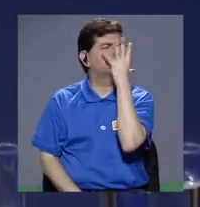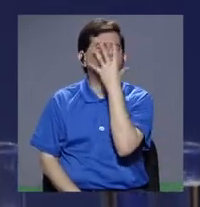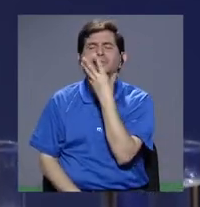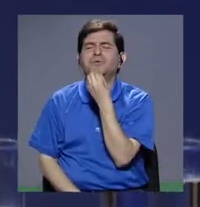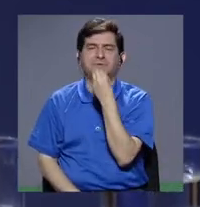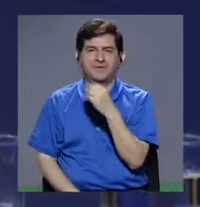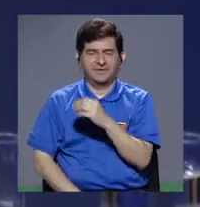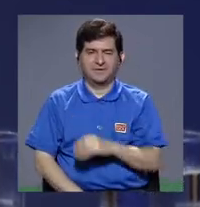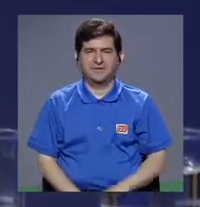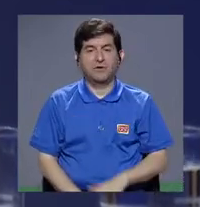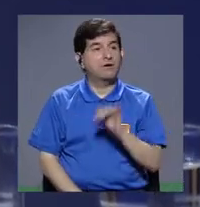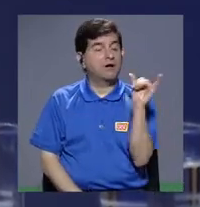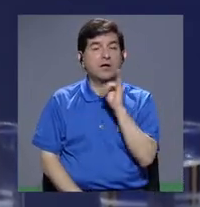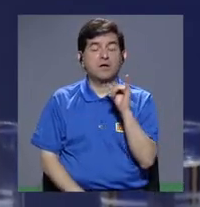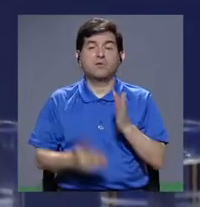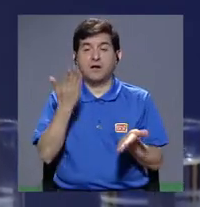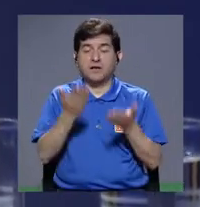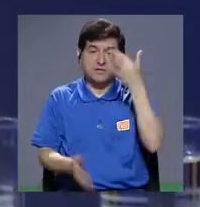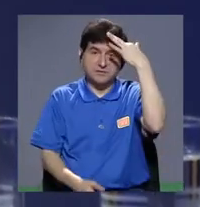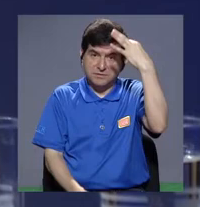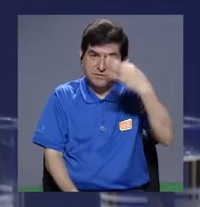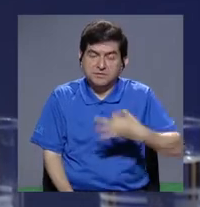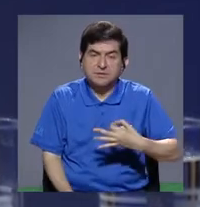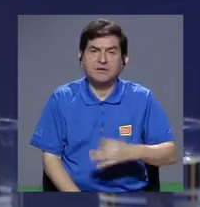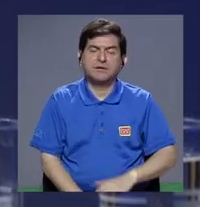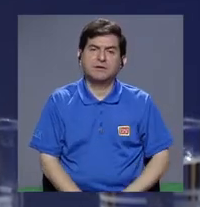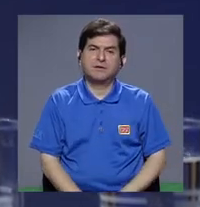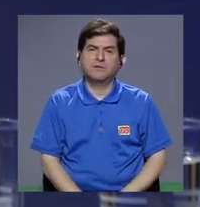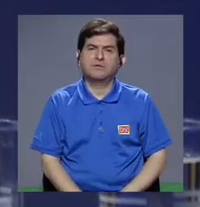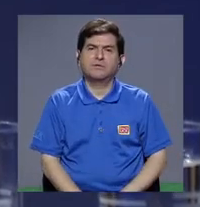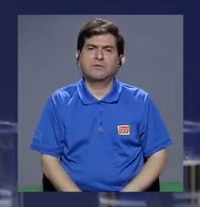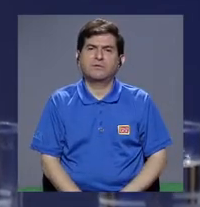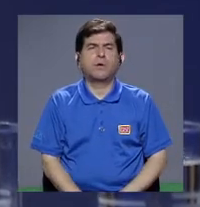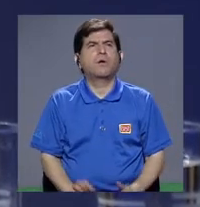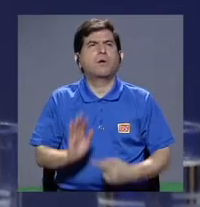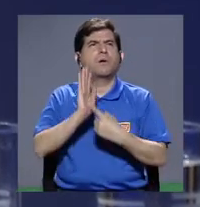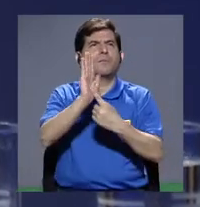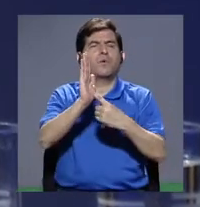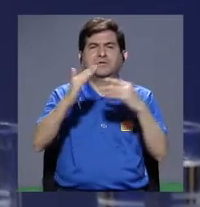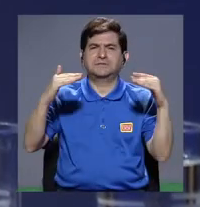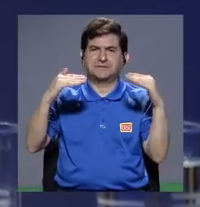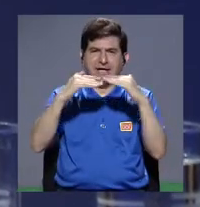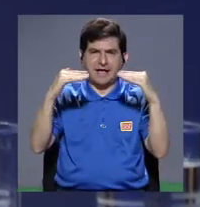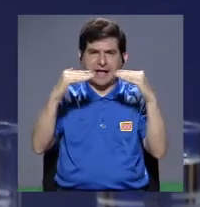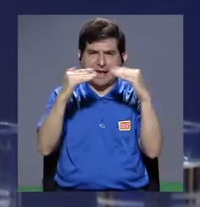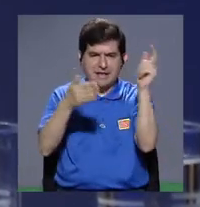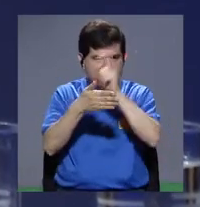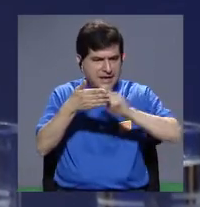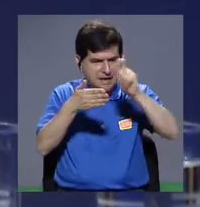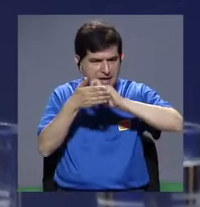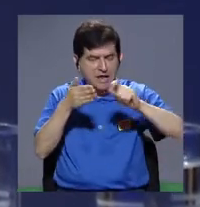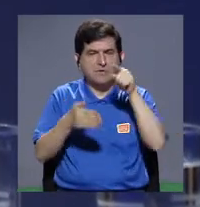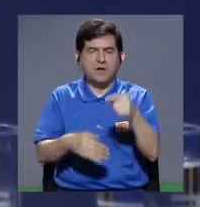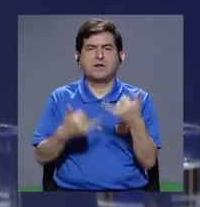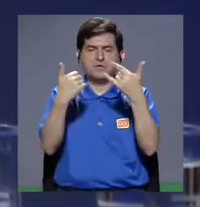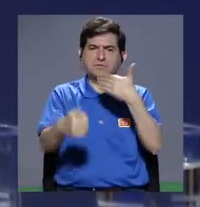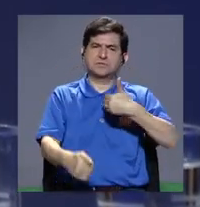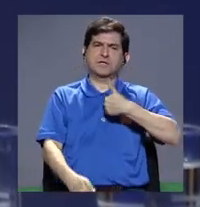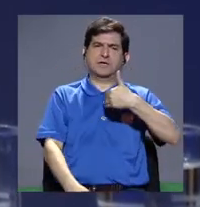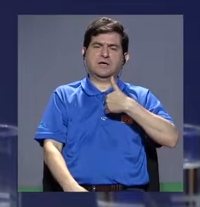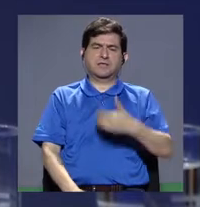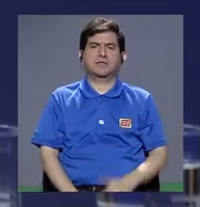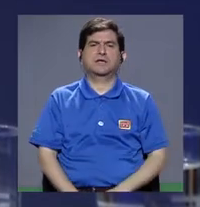hermosos también que creo que que reflejan el nivel de escritura que has alcanzado